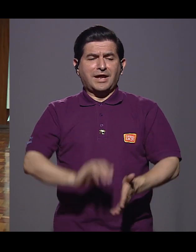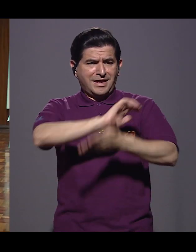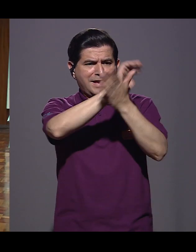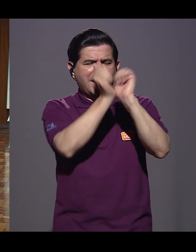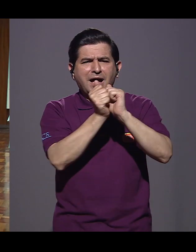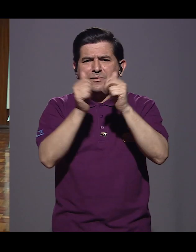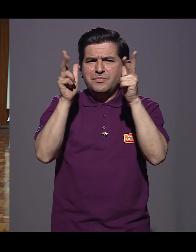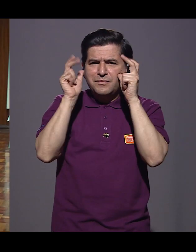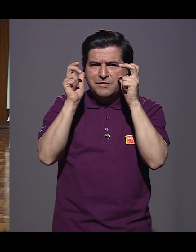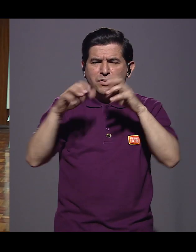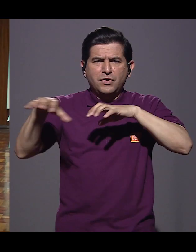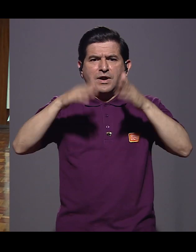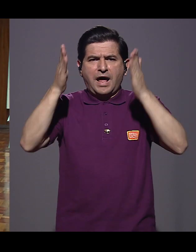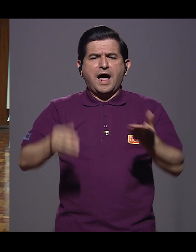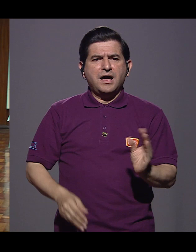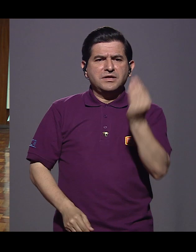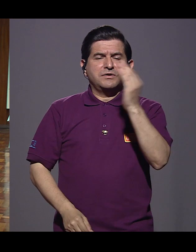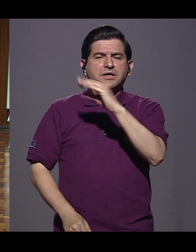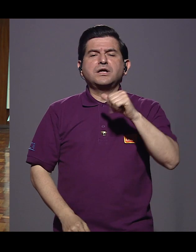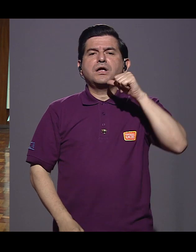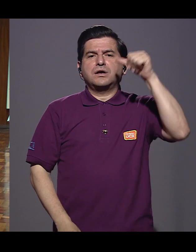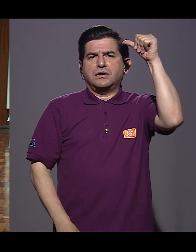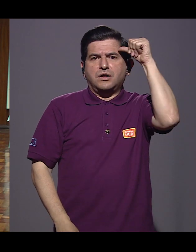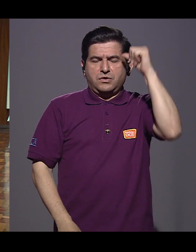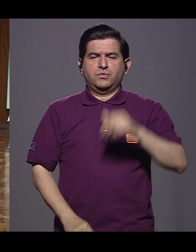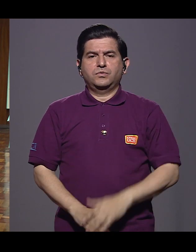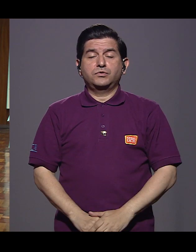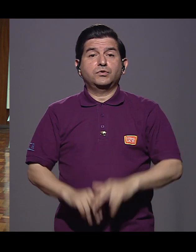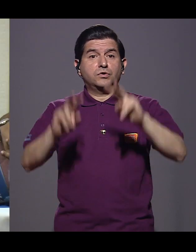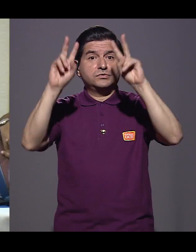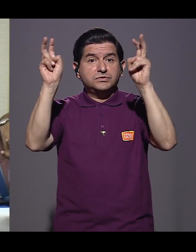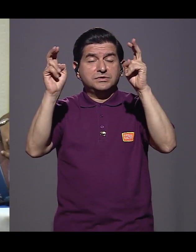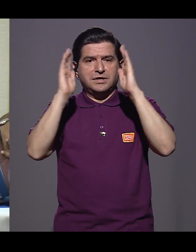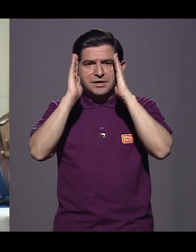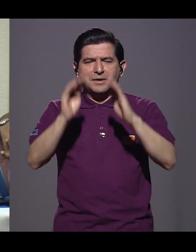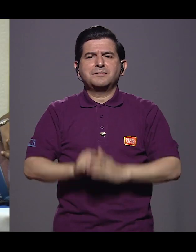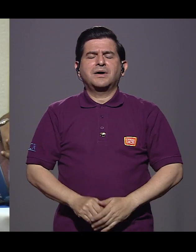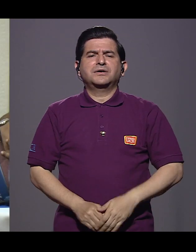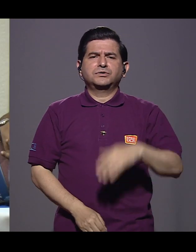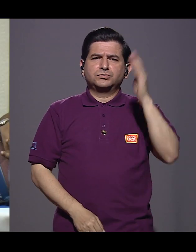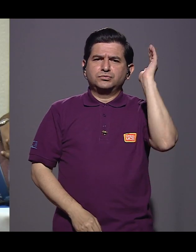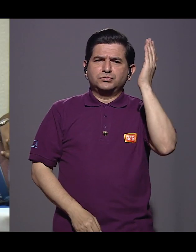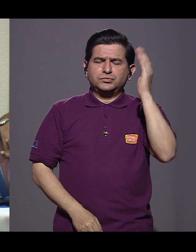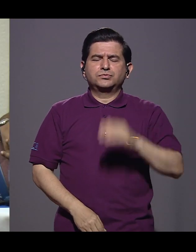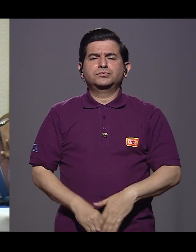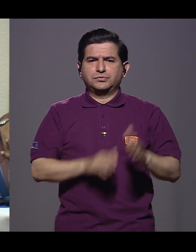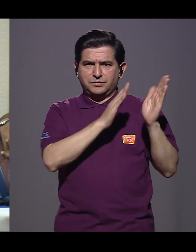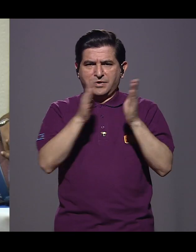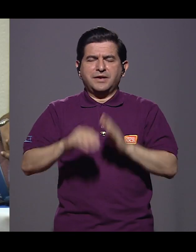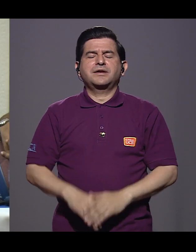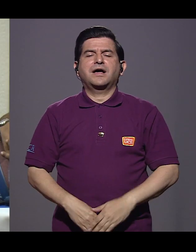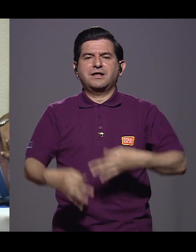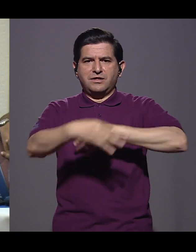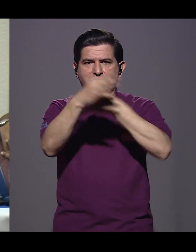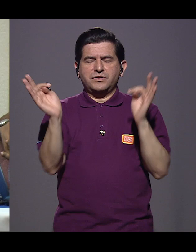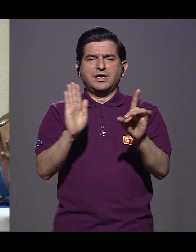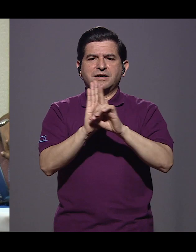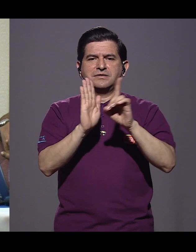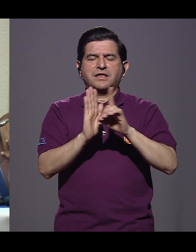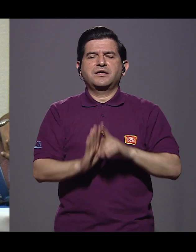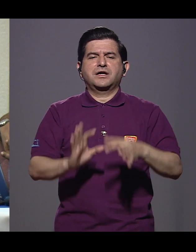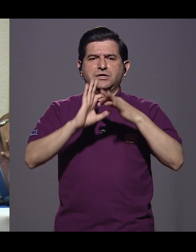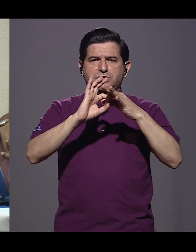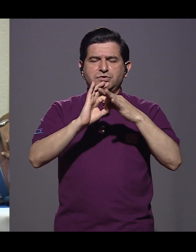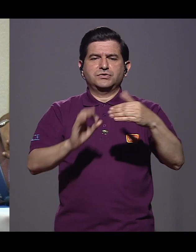Los cambios percibidos por activistas jóvenes y mayores fue uno de los temas que abordó el conversatorio organizado en el marco del taller sobre